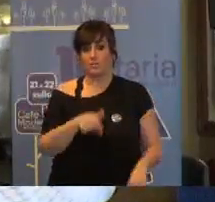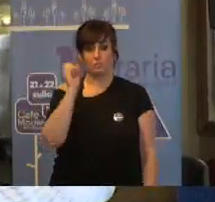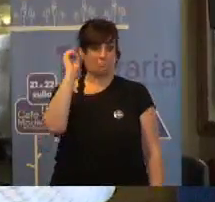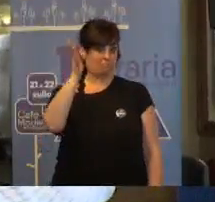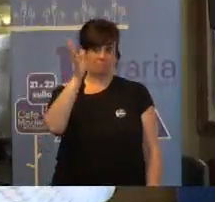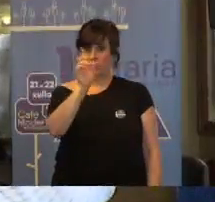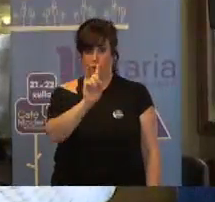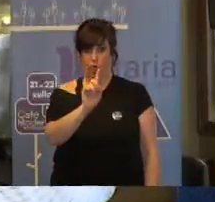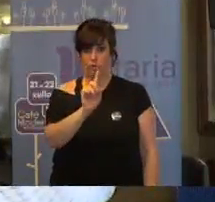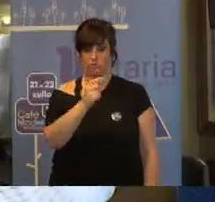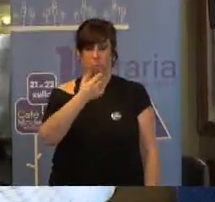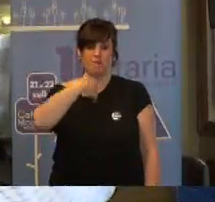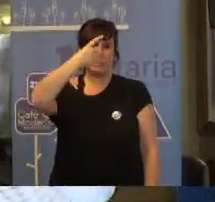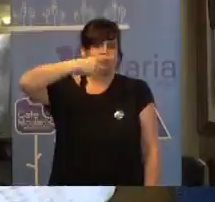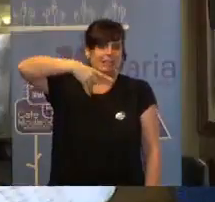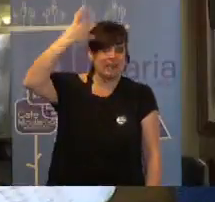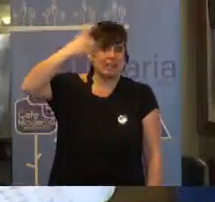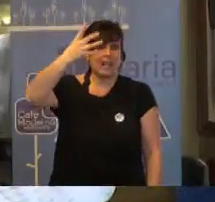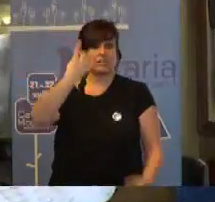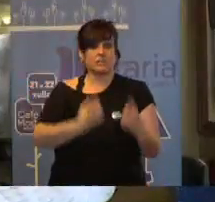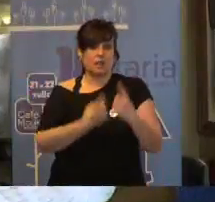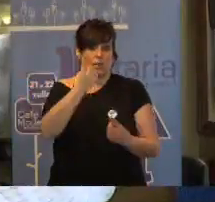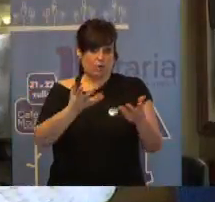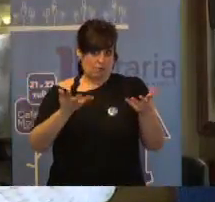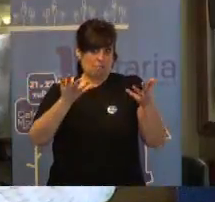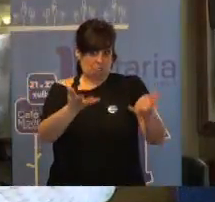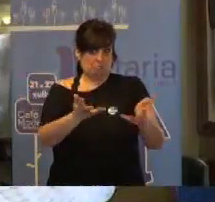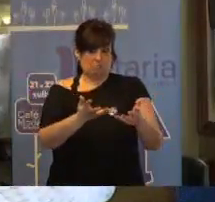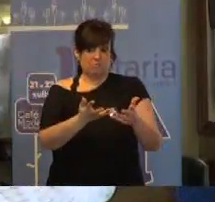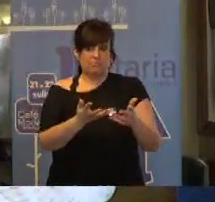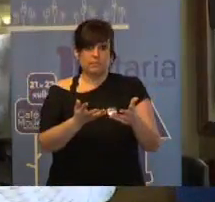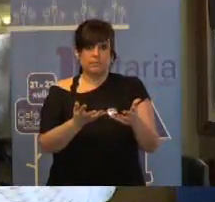algunhas ideas sobre a mesa,